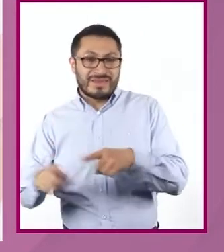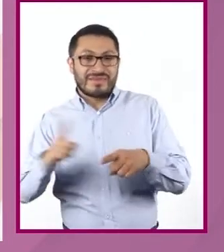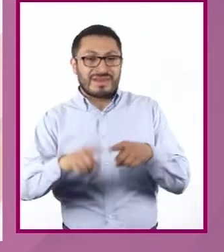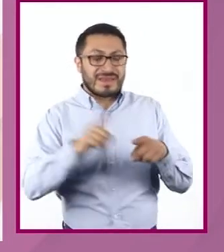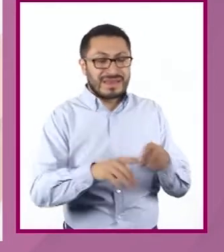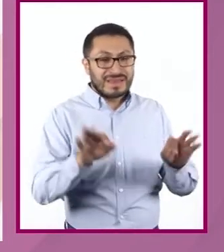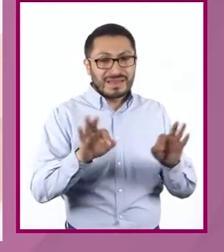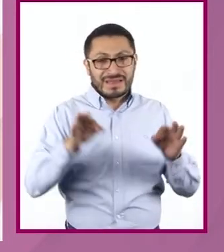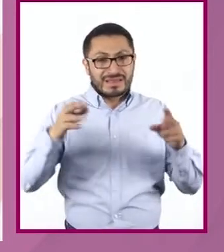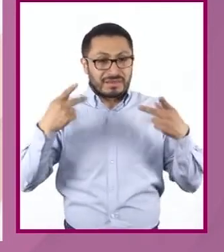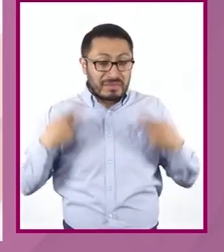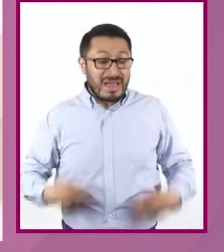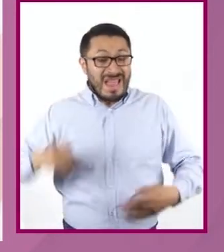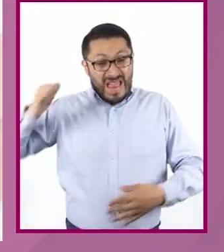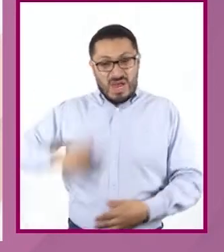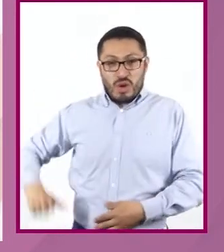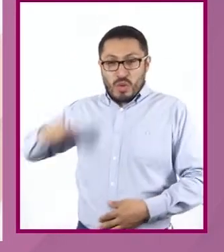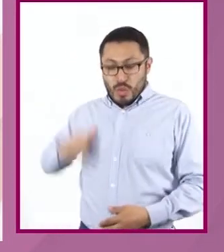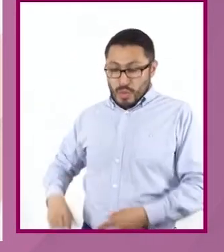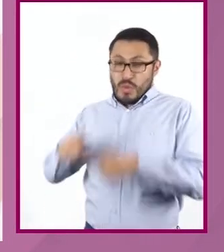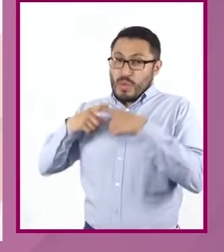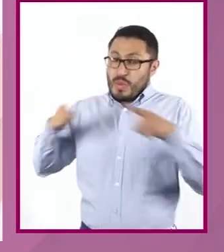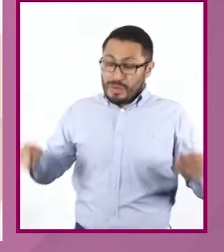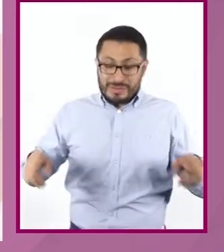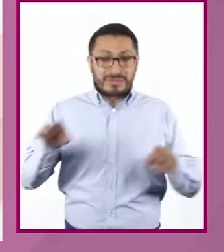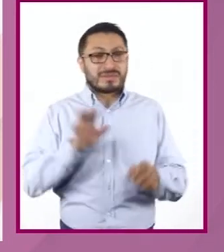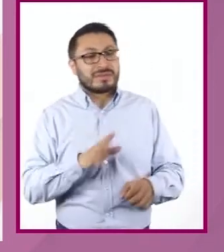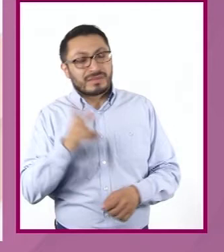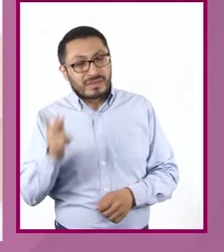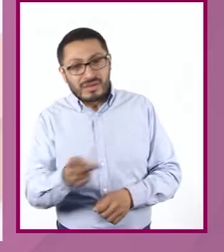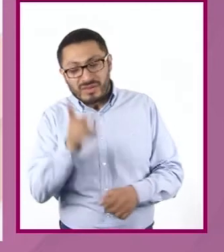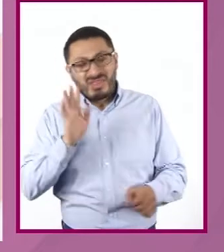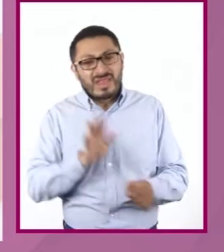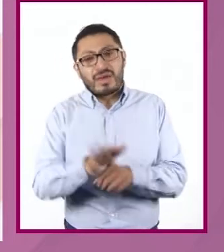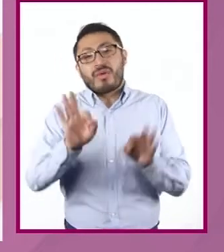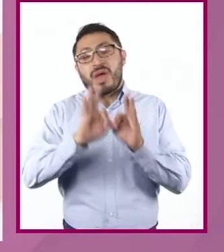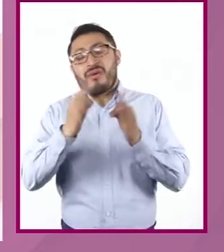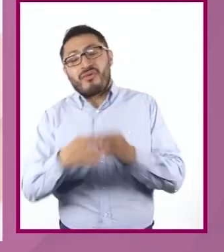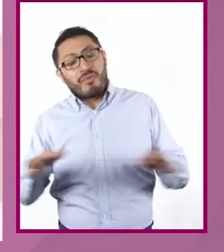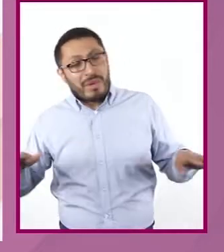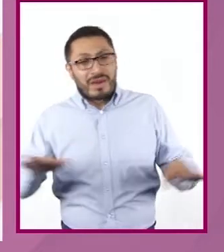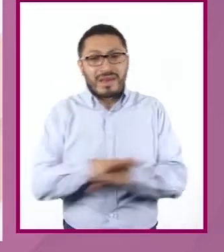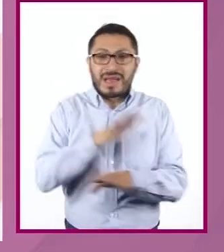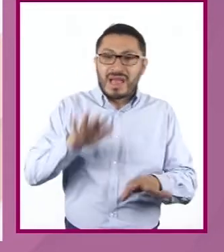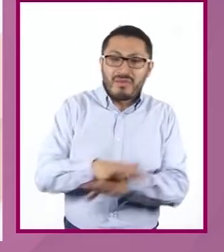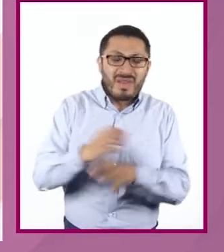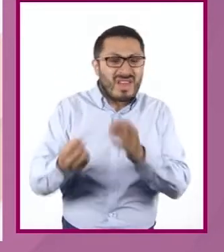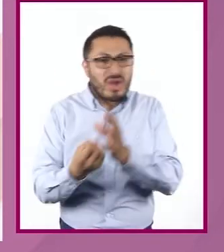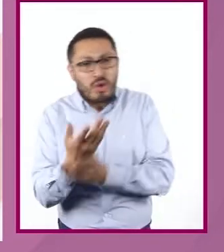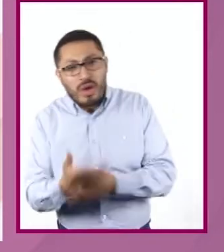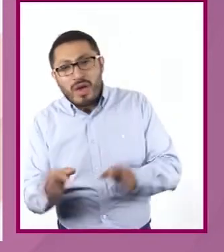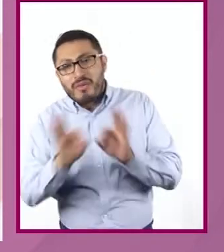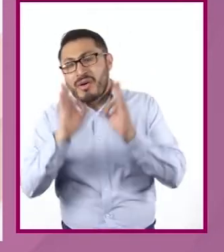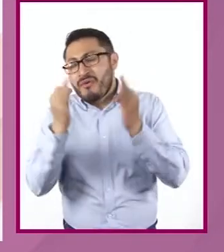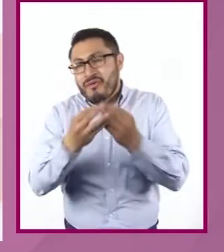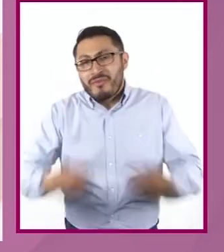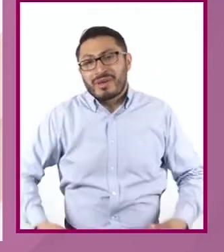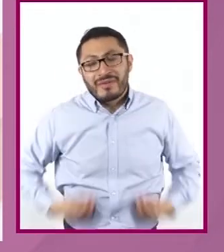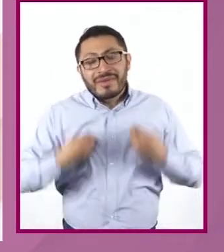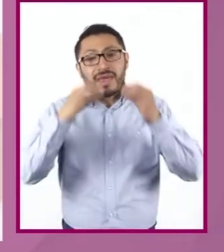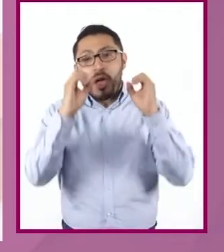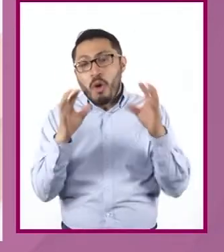seres vivos, la pregunta era ¿qué mecanismo les llevaba a cambiar, dando lugar a nuevas especies o a extinguirse?